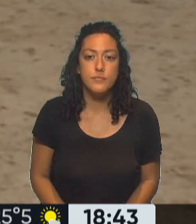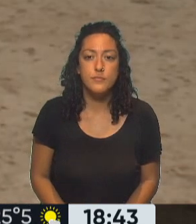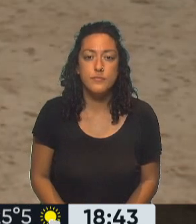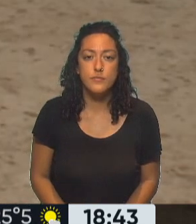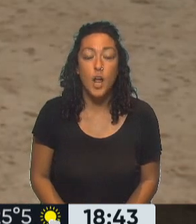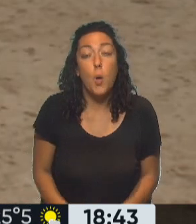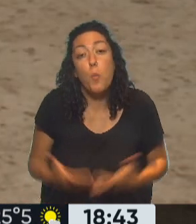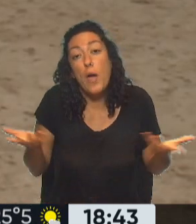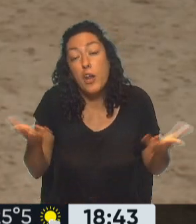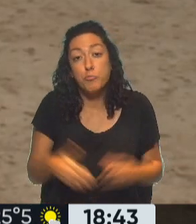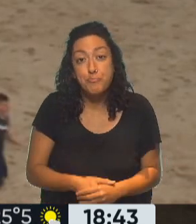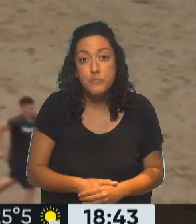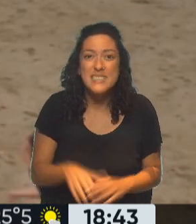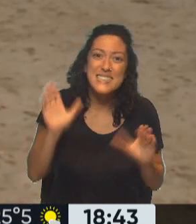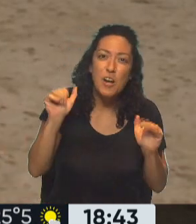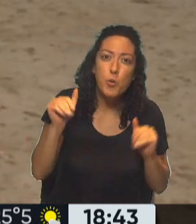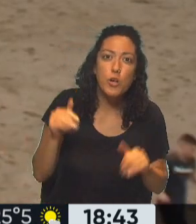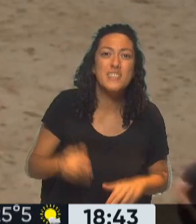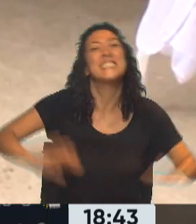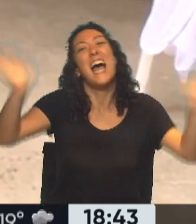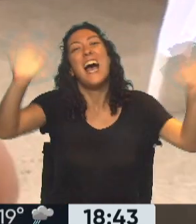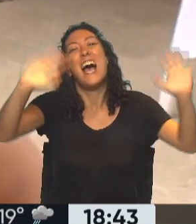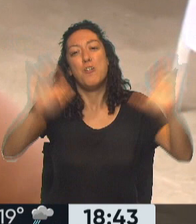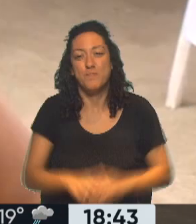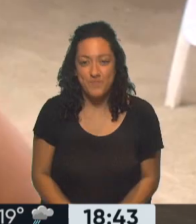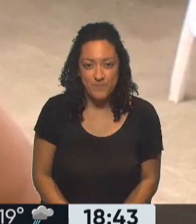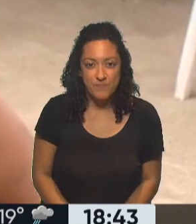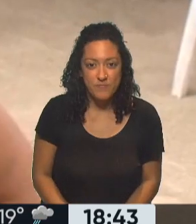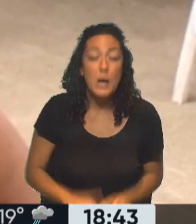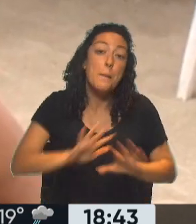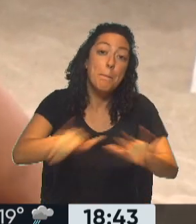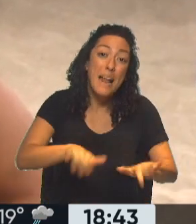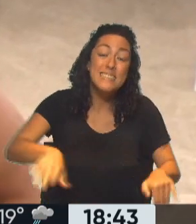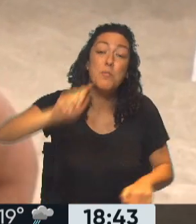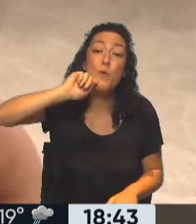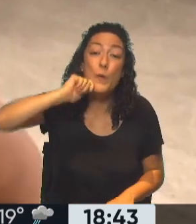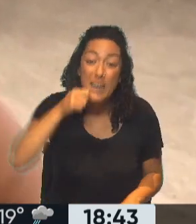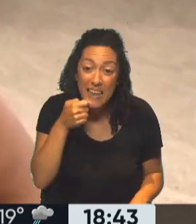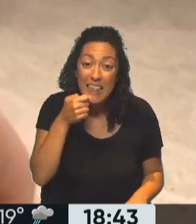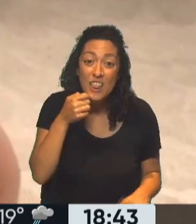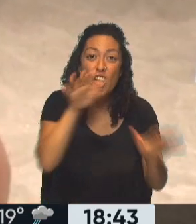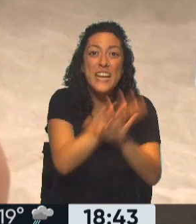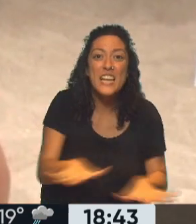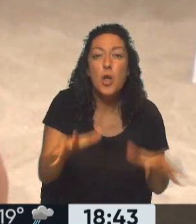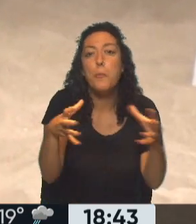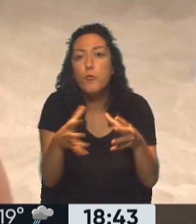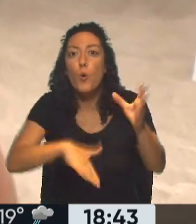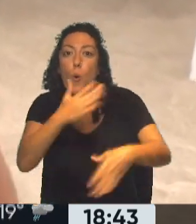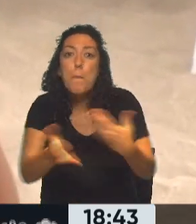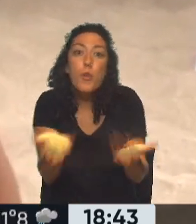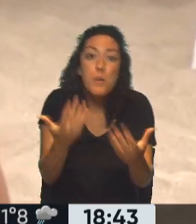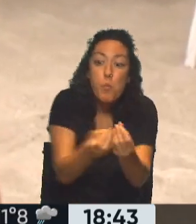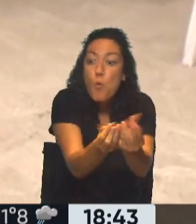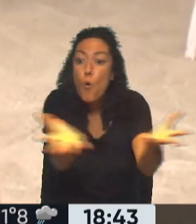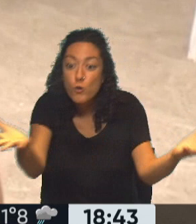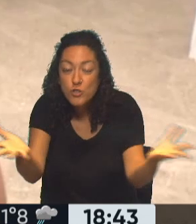Bueno. Bueno, mandale un saludo a alguien, dale. Es un balneario muy lindo este. Hay muchos pibes para jugar a la pelota y eso está bueno.